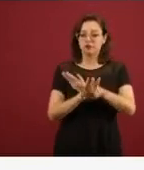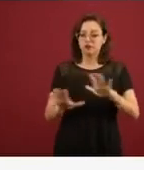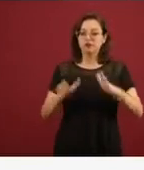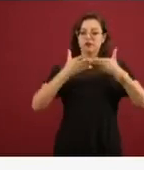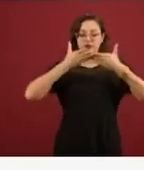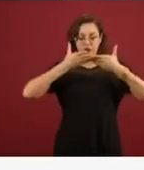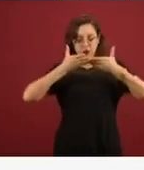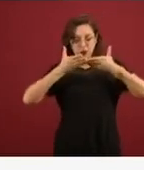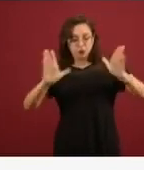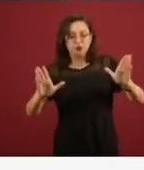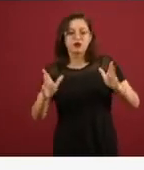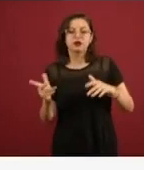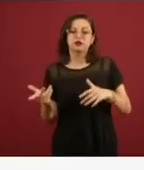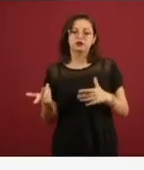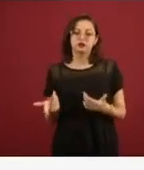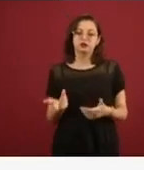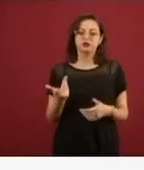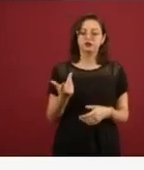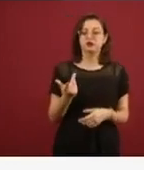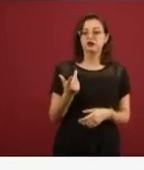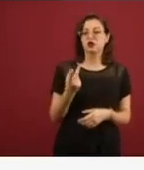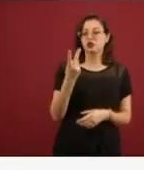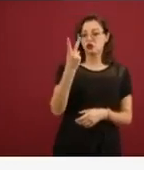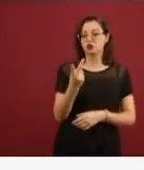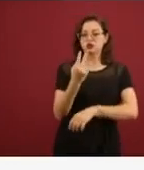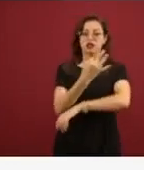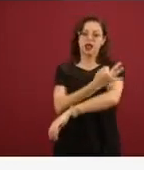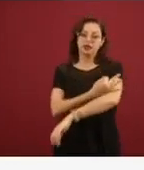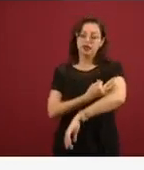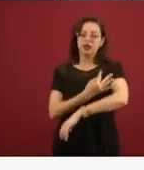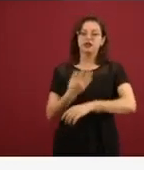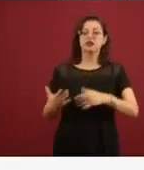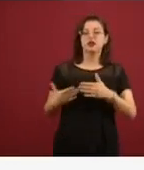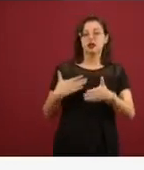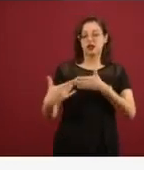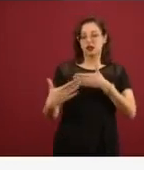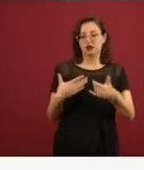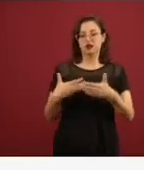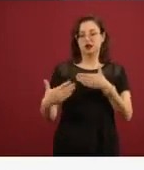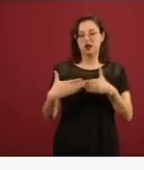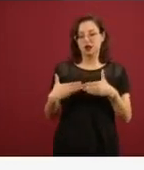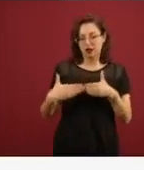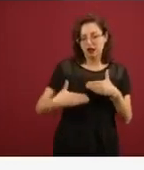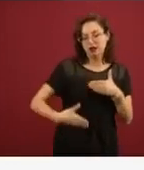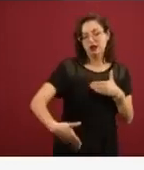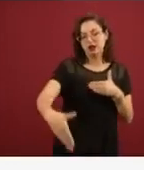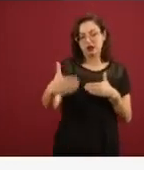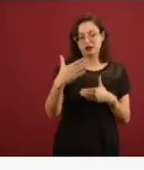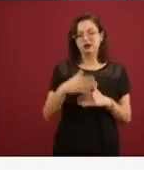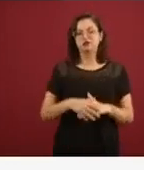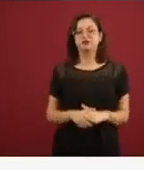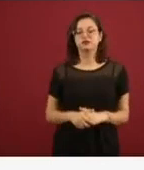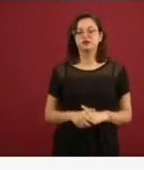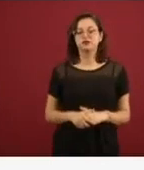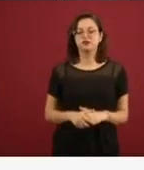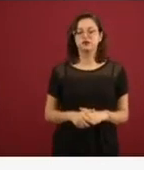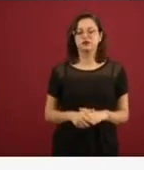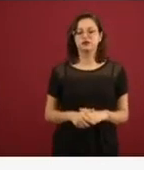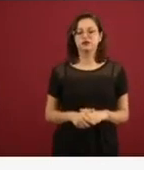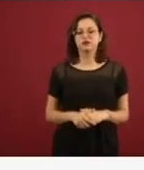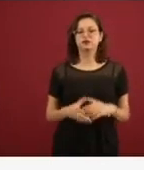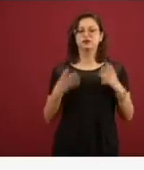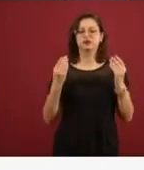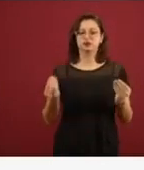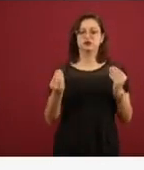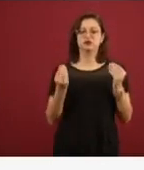públicas y que se actualizan después de las 2 de la tarde y un poco antes o durante la conferencia.